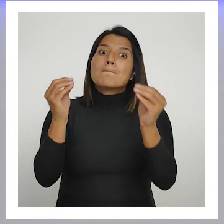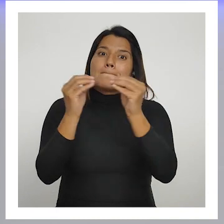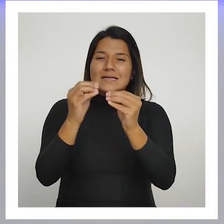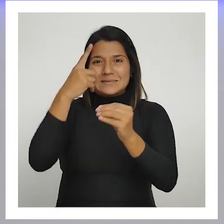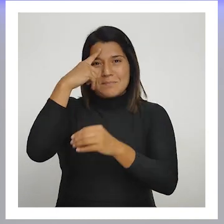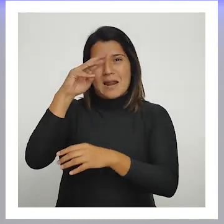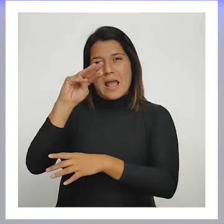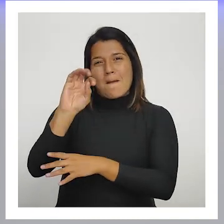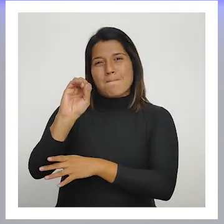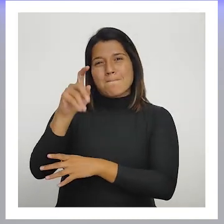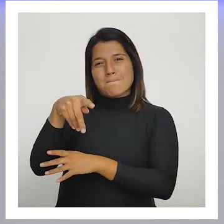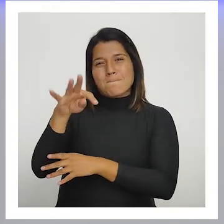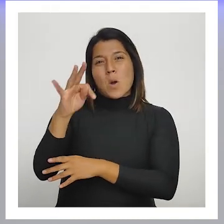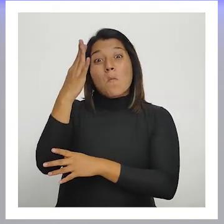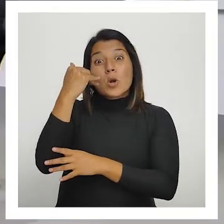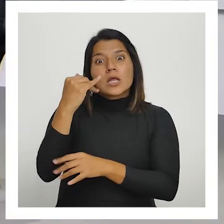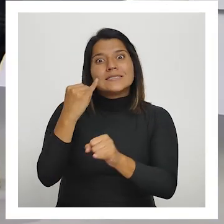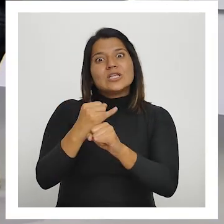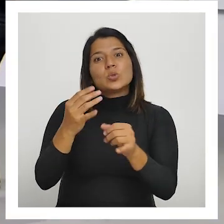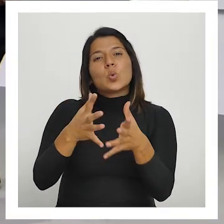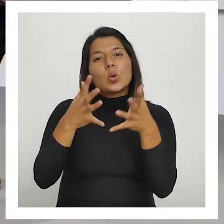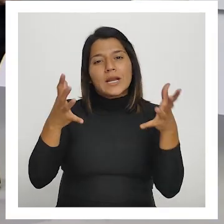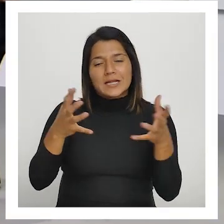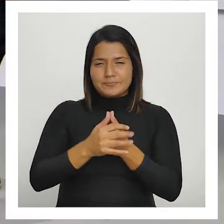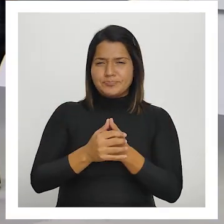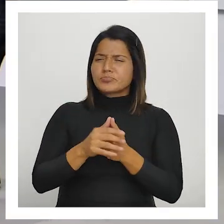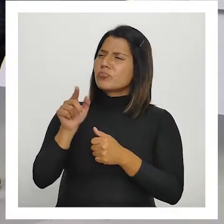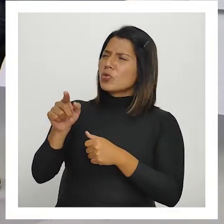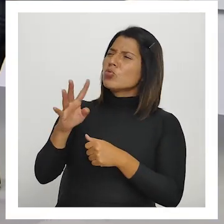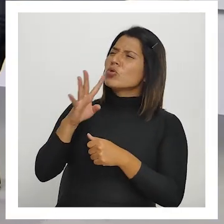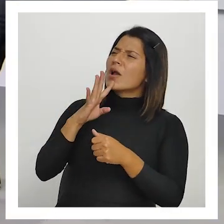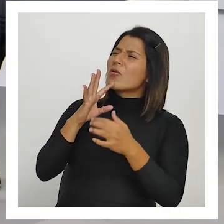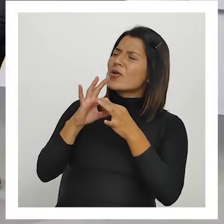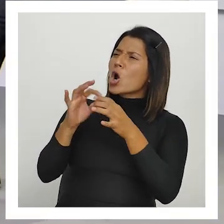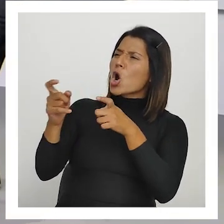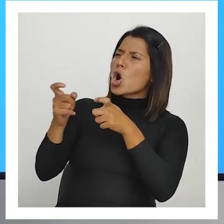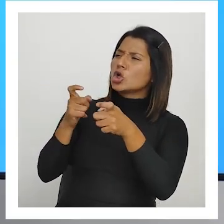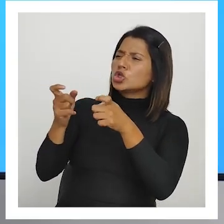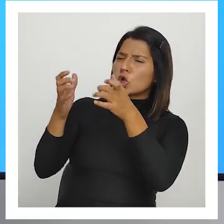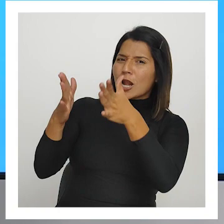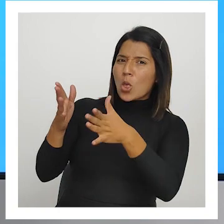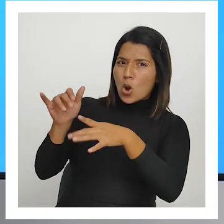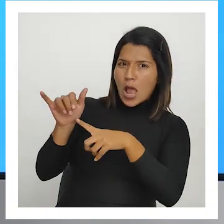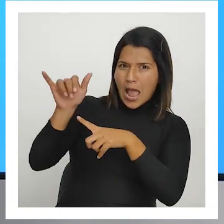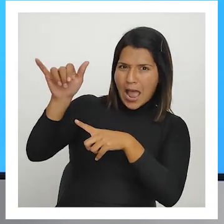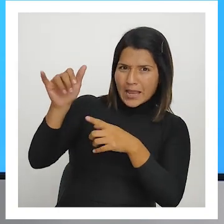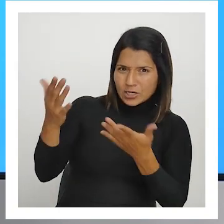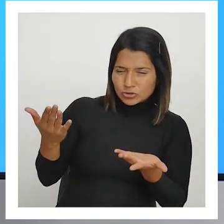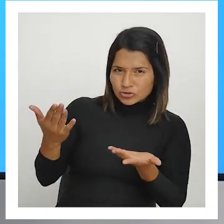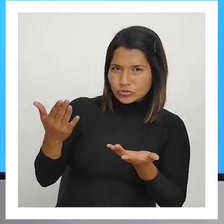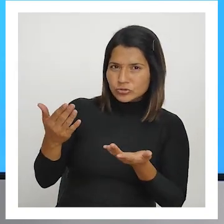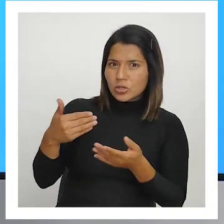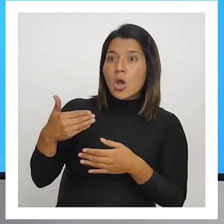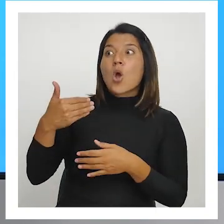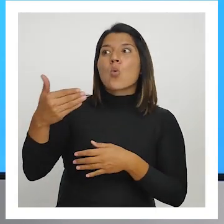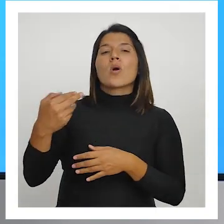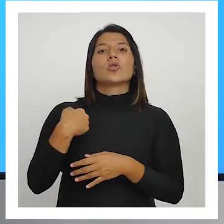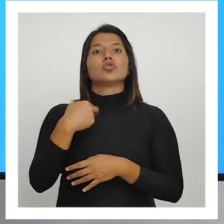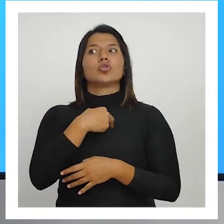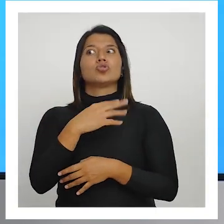MOP. Ahora, usted mencionaba a los controladores aéreos. Generalmente cuando uno habla del